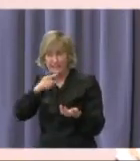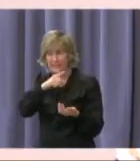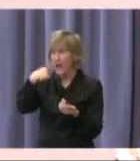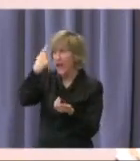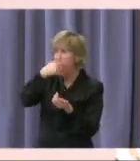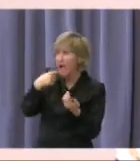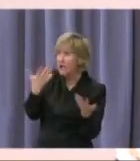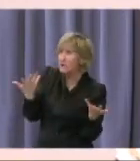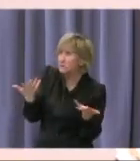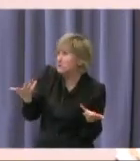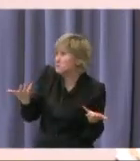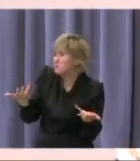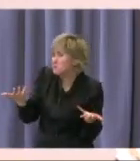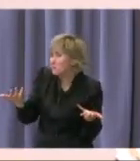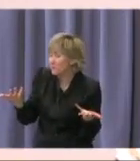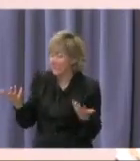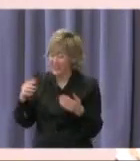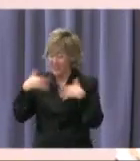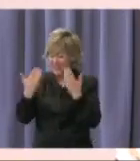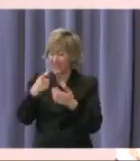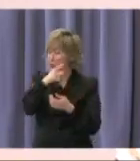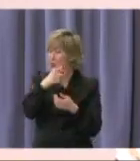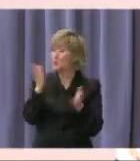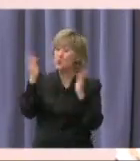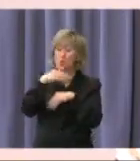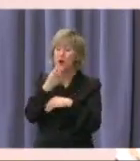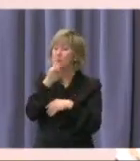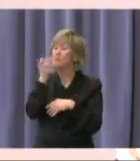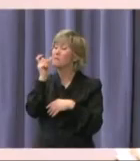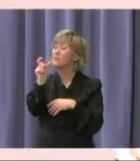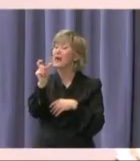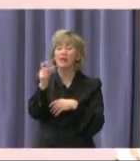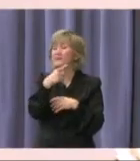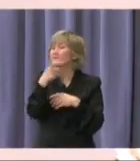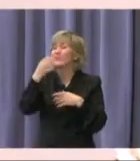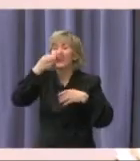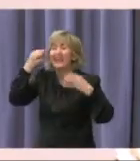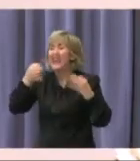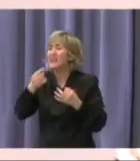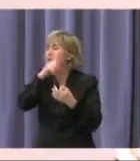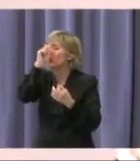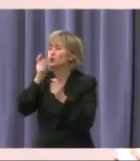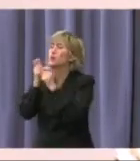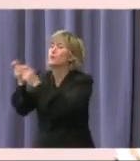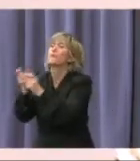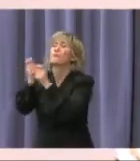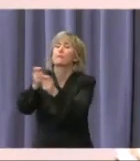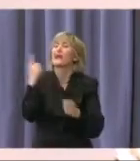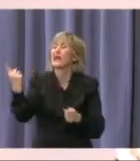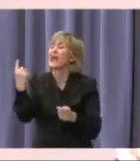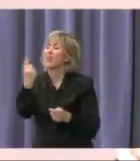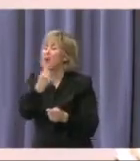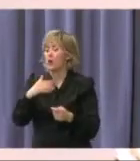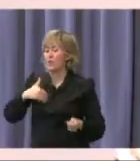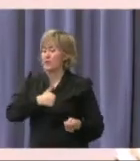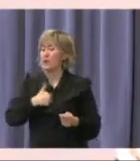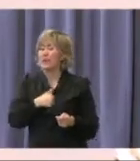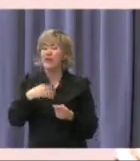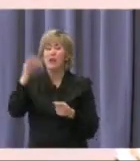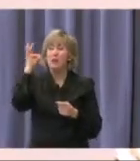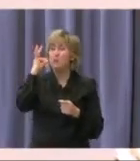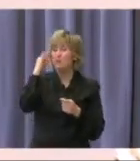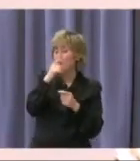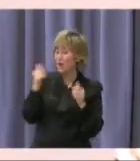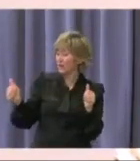problema de no tener la palabra es que no está la realidad que designar. Es que el papel abnegado de renuncia de nuestra vida